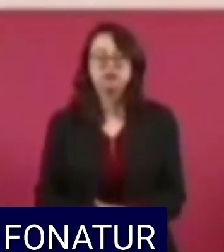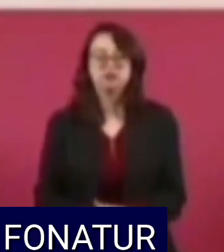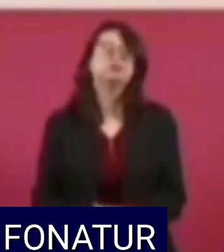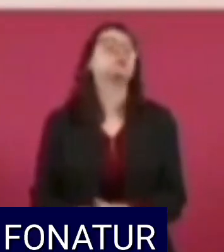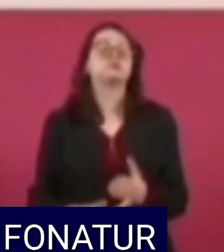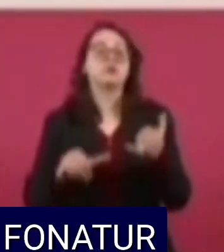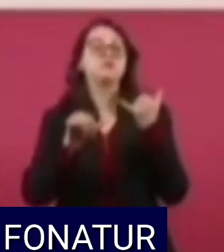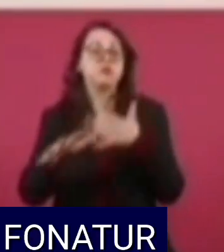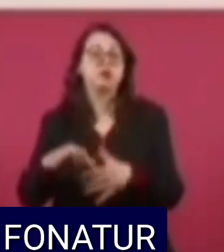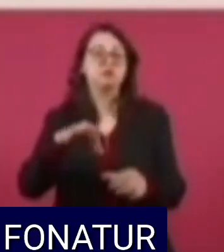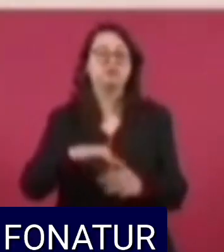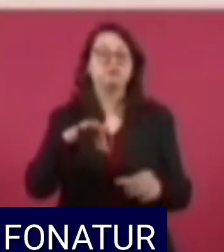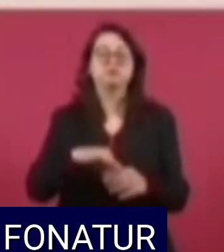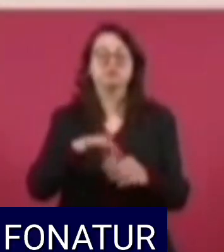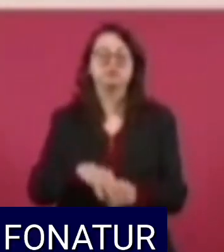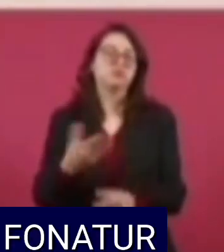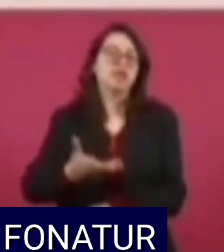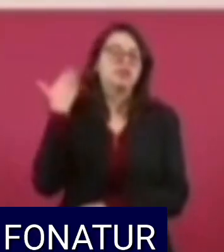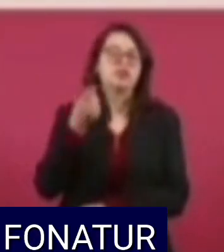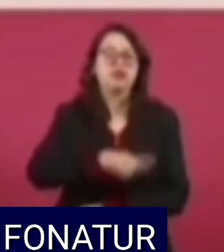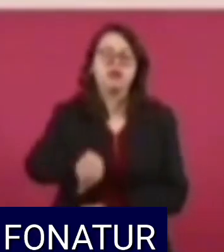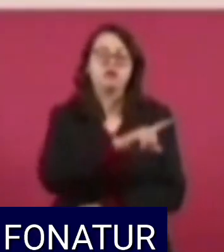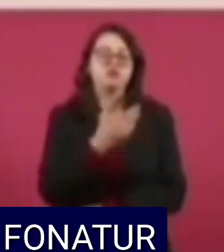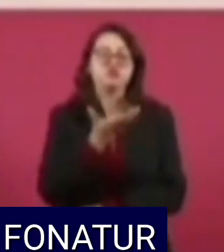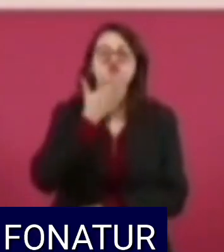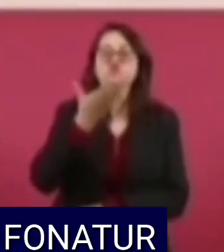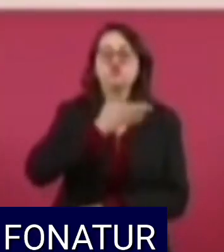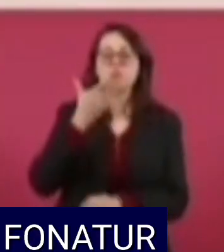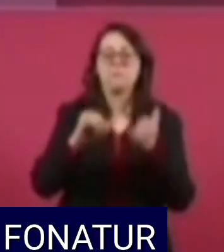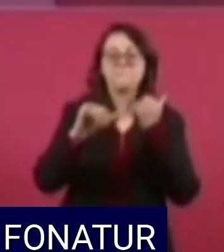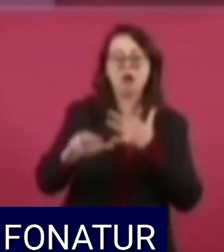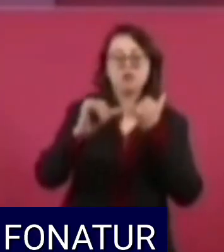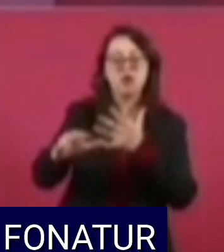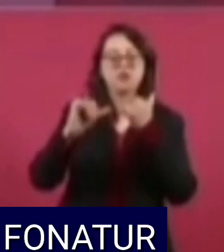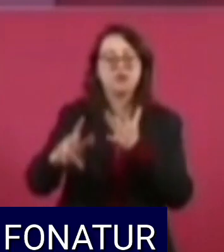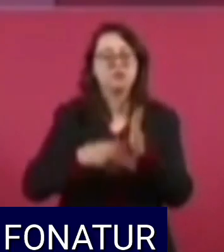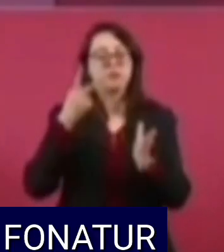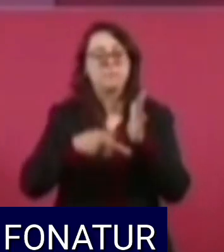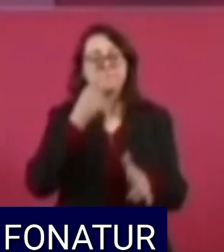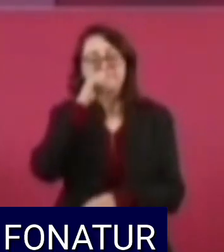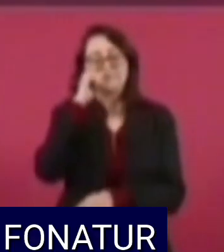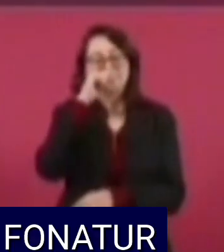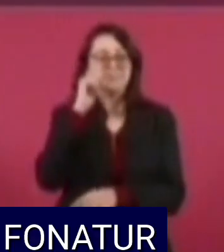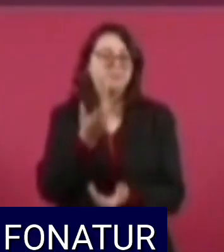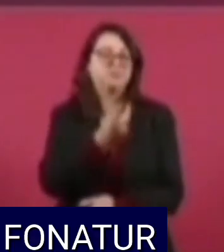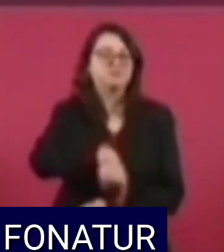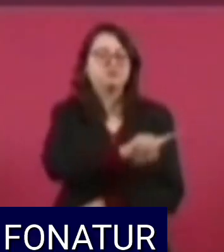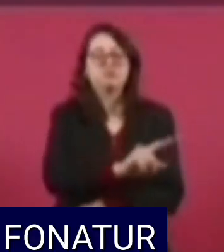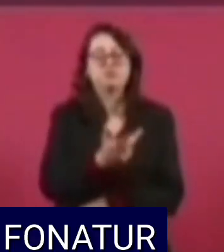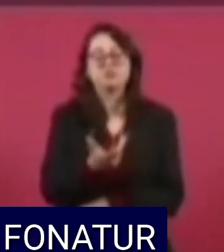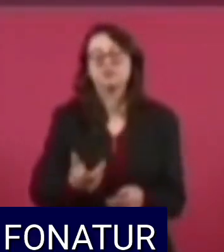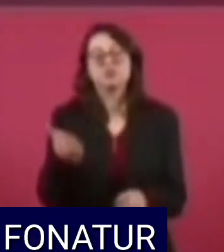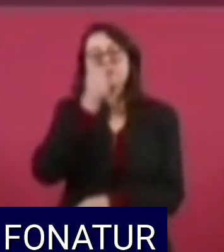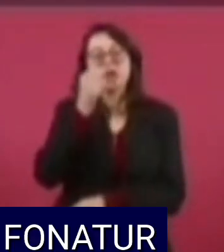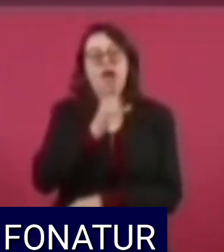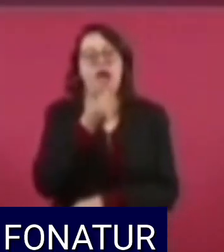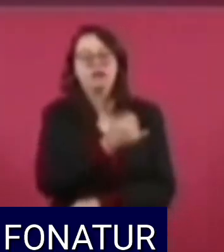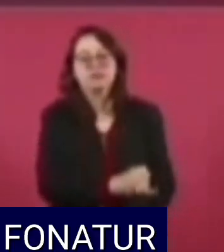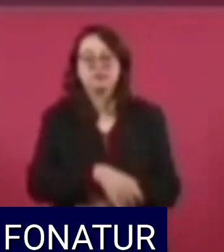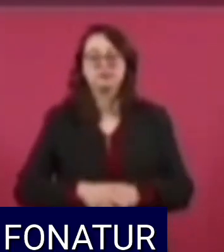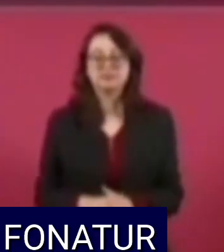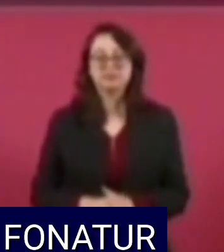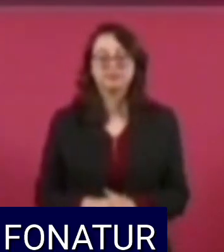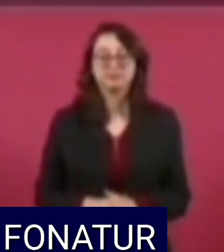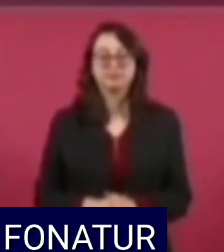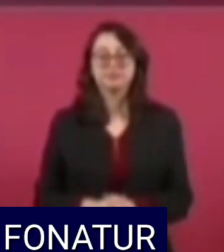con un gran fraude. De eso es que padecimos y es preferible olvidar. Dos veces, aún